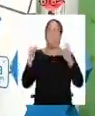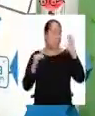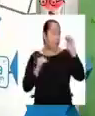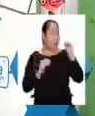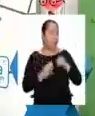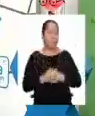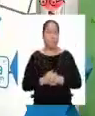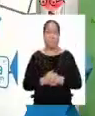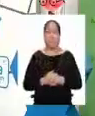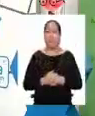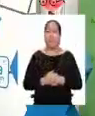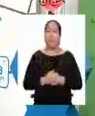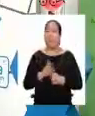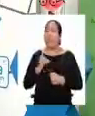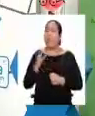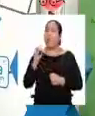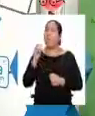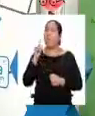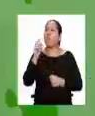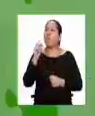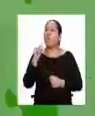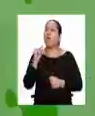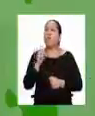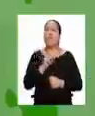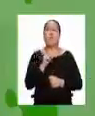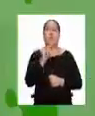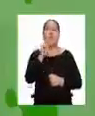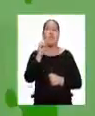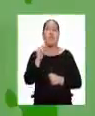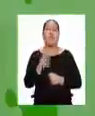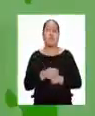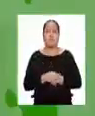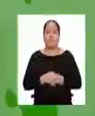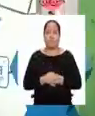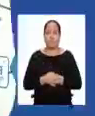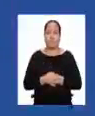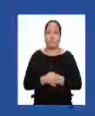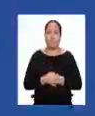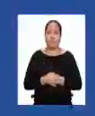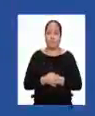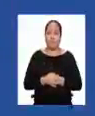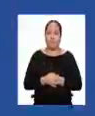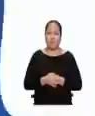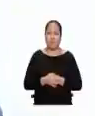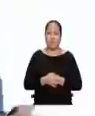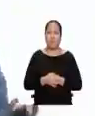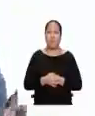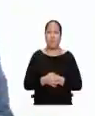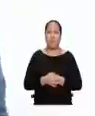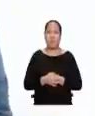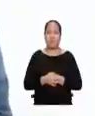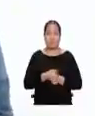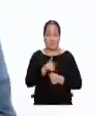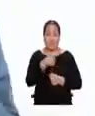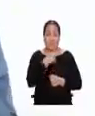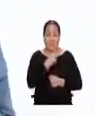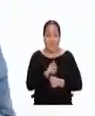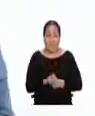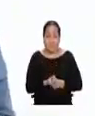Delta. ¡Chao! No creo que esa planta necesite ser regada. No lo creo, Diego. ¿Qué les